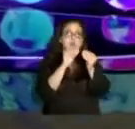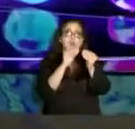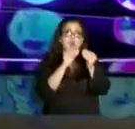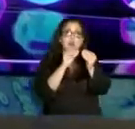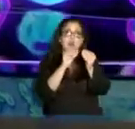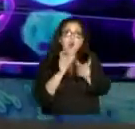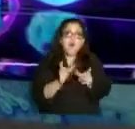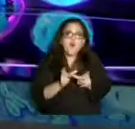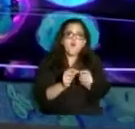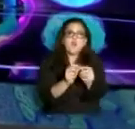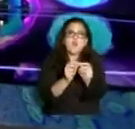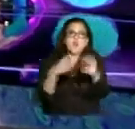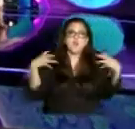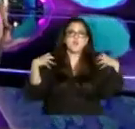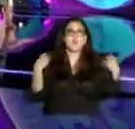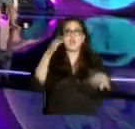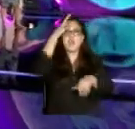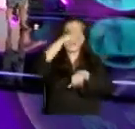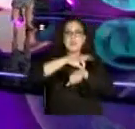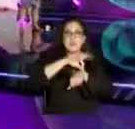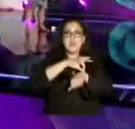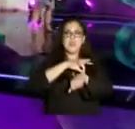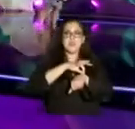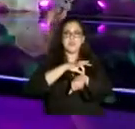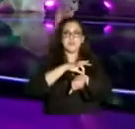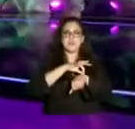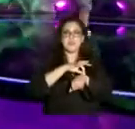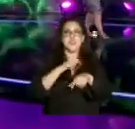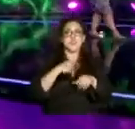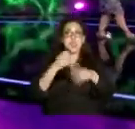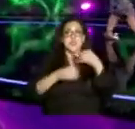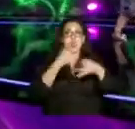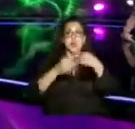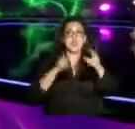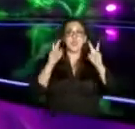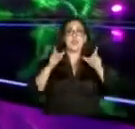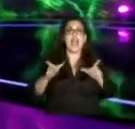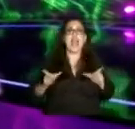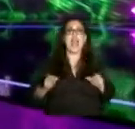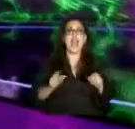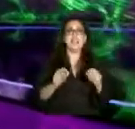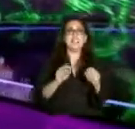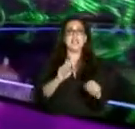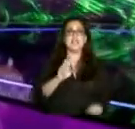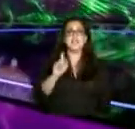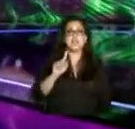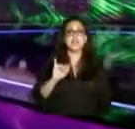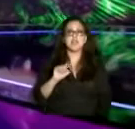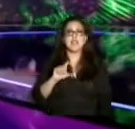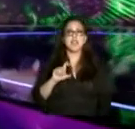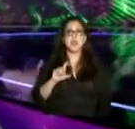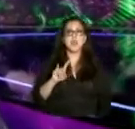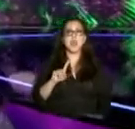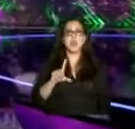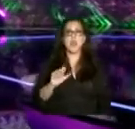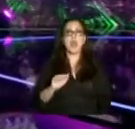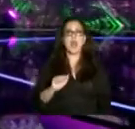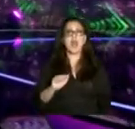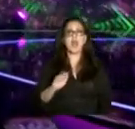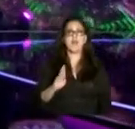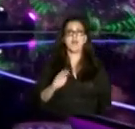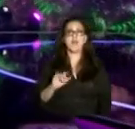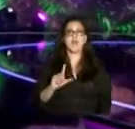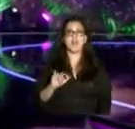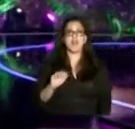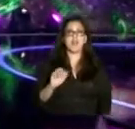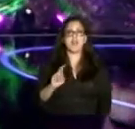ejemplo, para ilustrar esta idea, les cuento acerca del cáncer de vesícula biliar. Desde hace muchas décadas sabemos que el